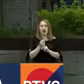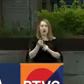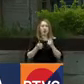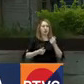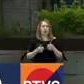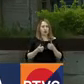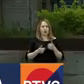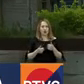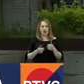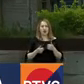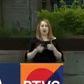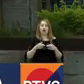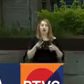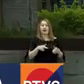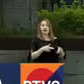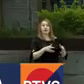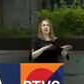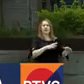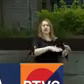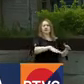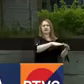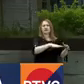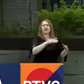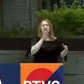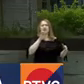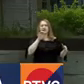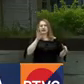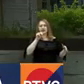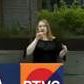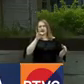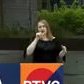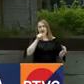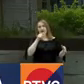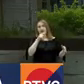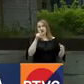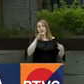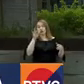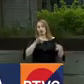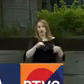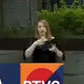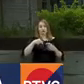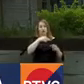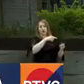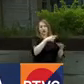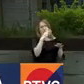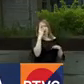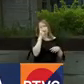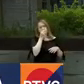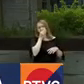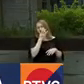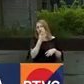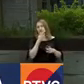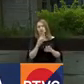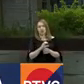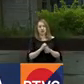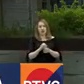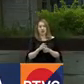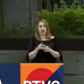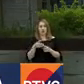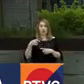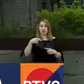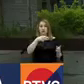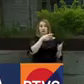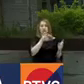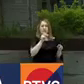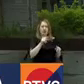la represa de betania un sitio 100% turístico que está a las afueras de esta hermosísima ciudad pero que además de ser turístico pues ha